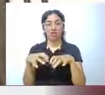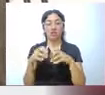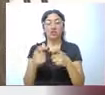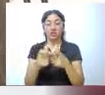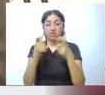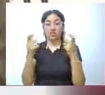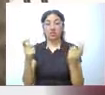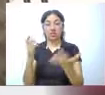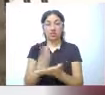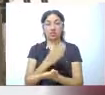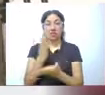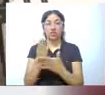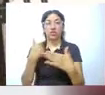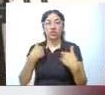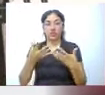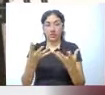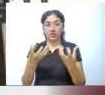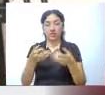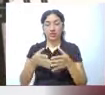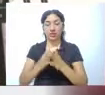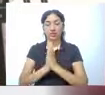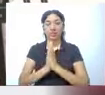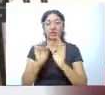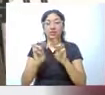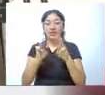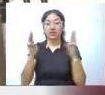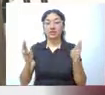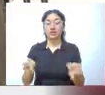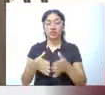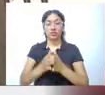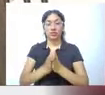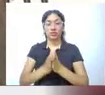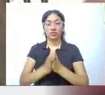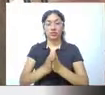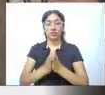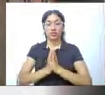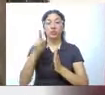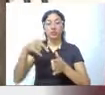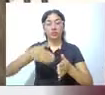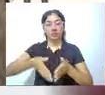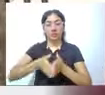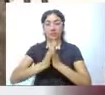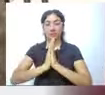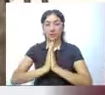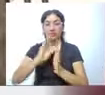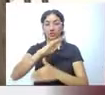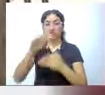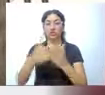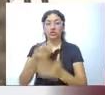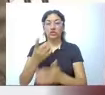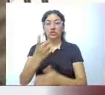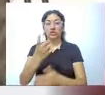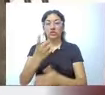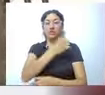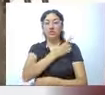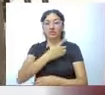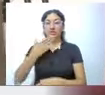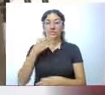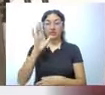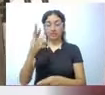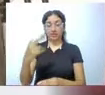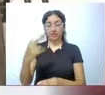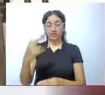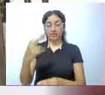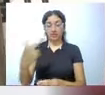yo quisiera pedirle a través de la mesa señor presidenta que se le pida a los directores recientemente designados de la